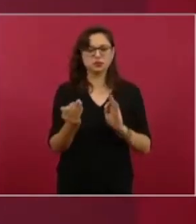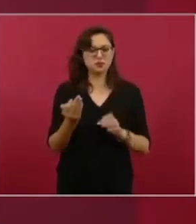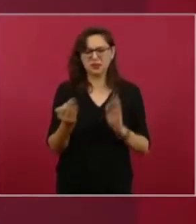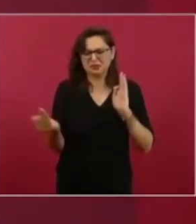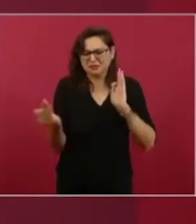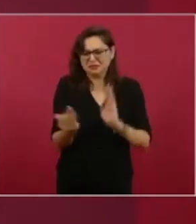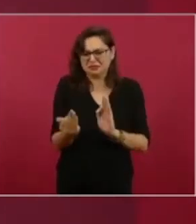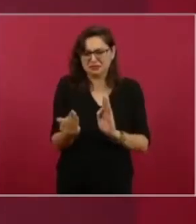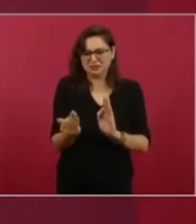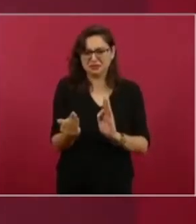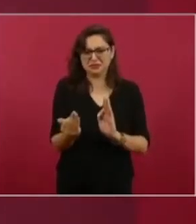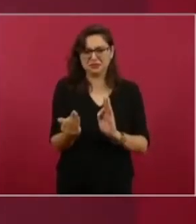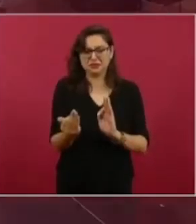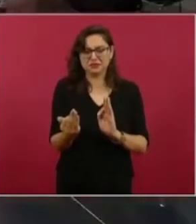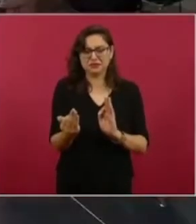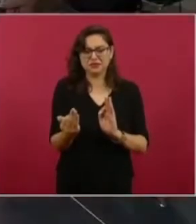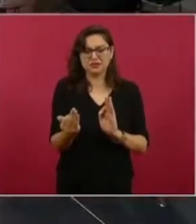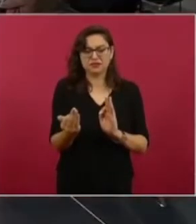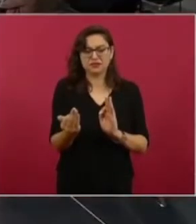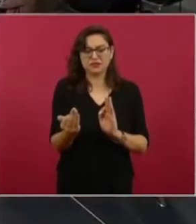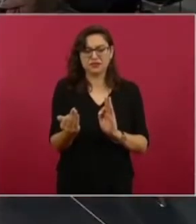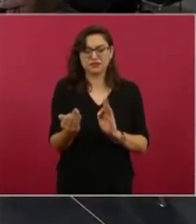cerca,